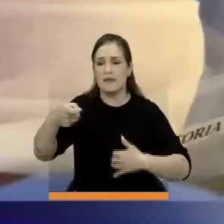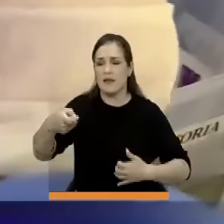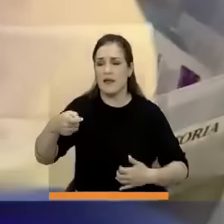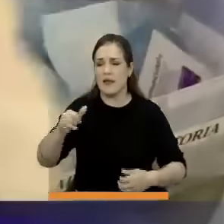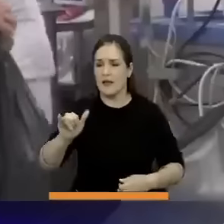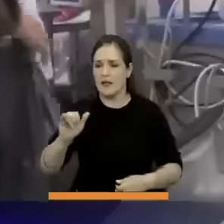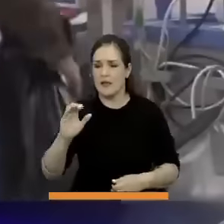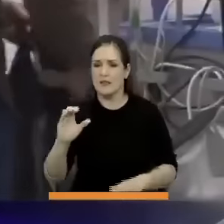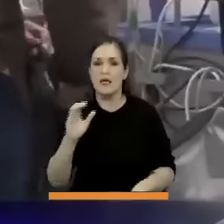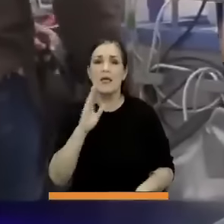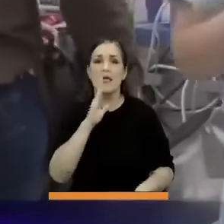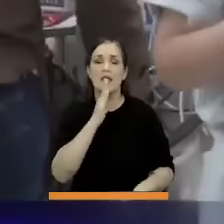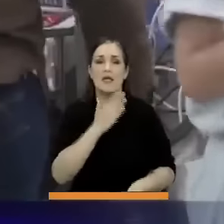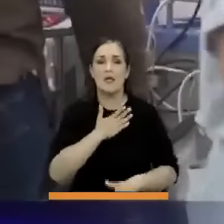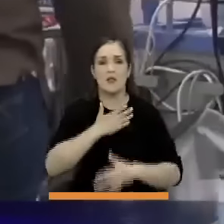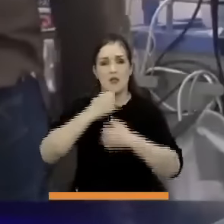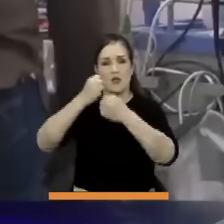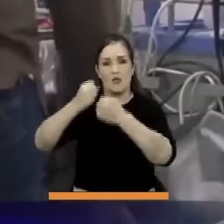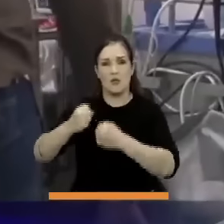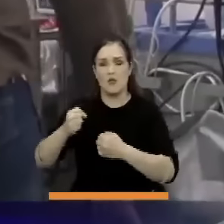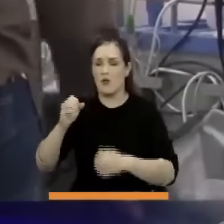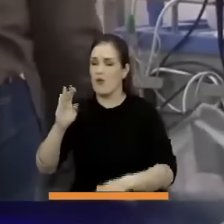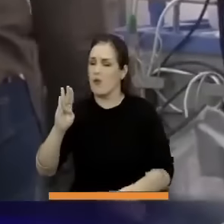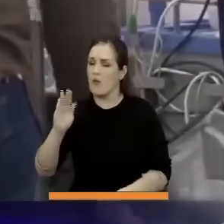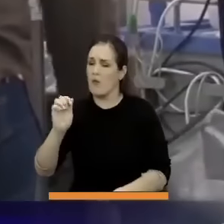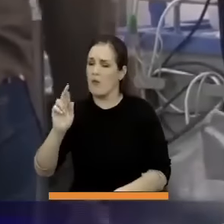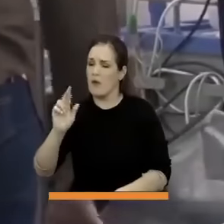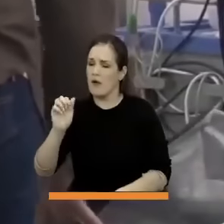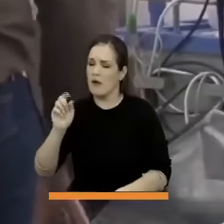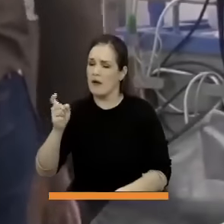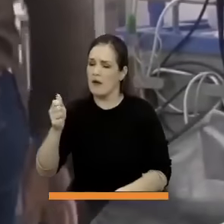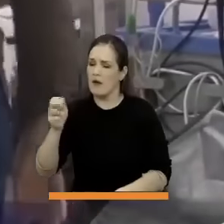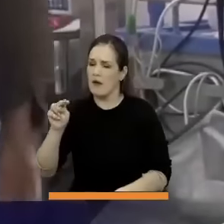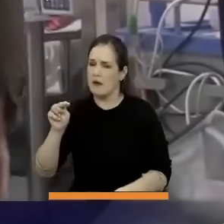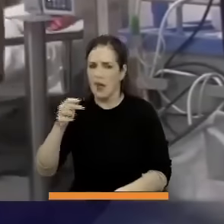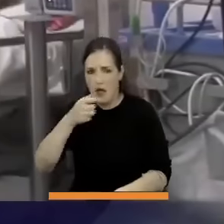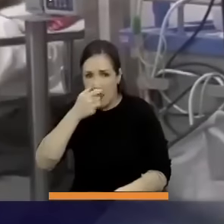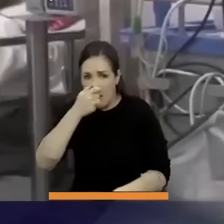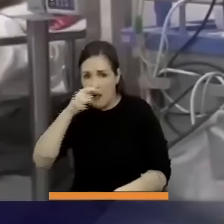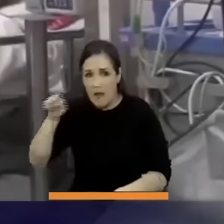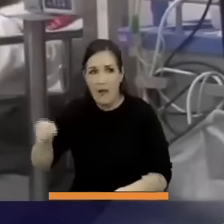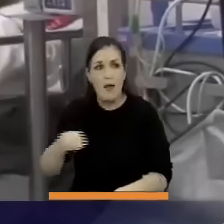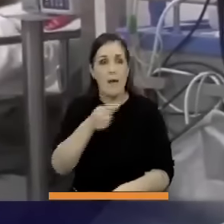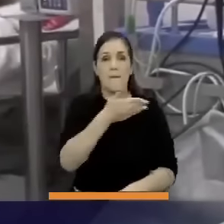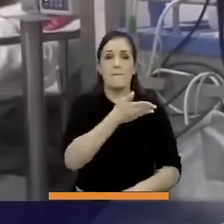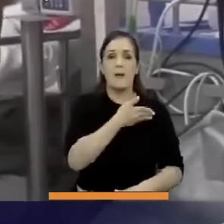Miguel Barragán, hijo de una exprocuradora y exalcaldesa menor de Bogotá.